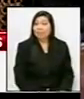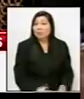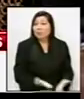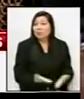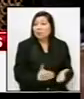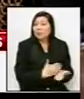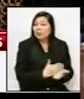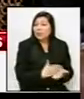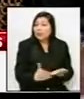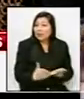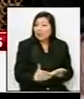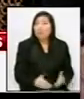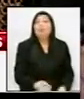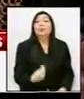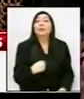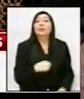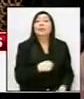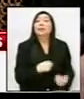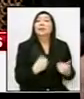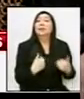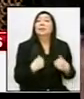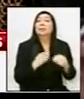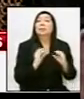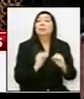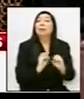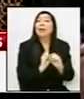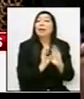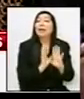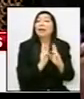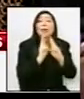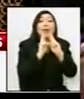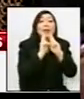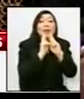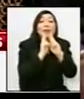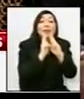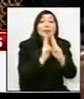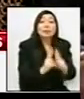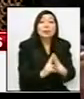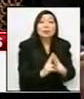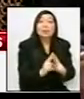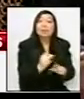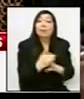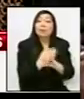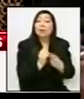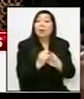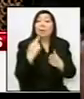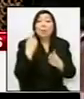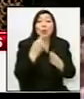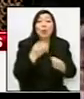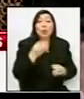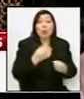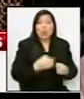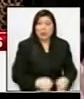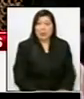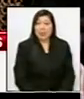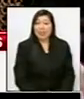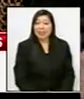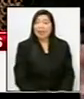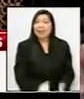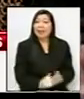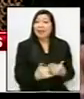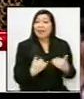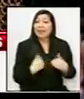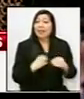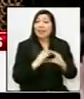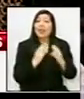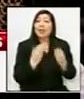la destitución, nosotros tenemos claramente establecido de que esto responde a la facultad política jurisdiccional que tiene el